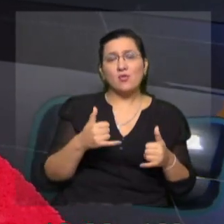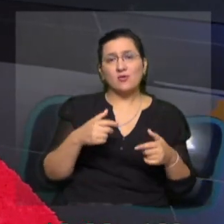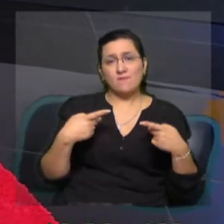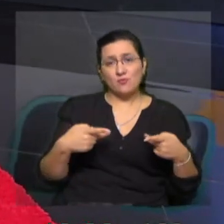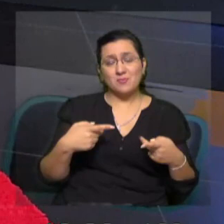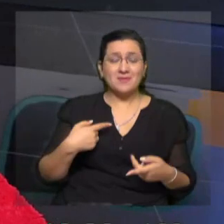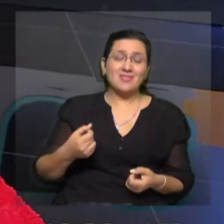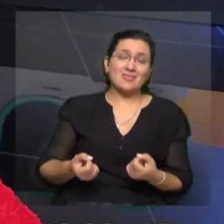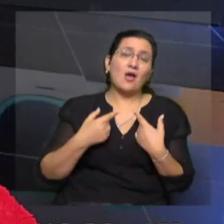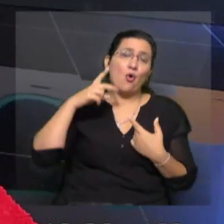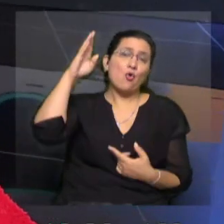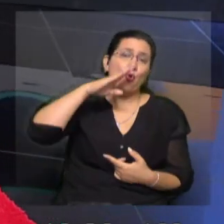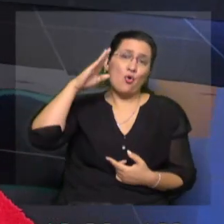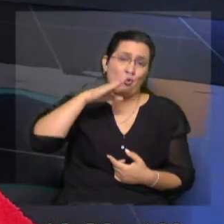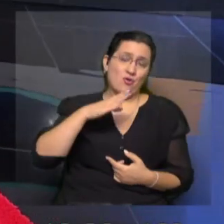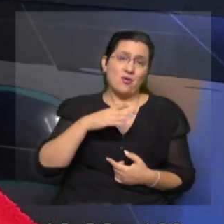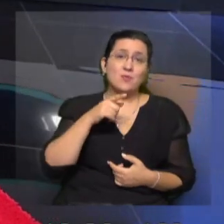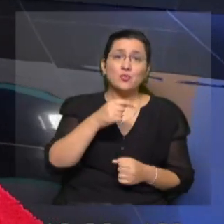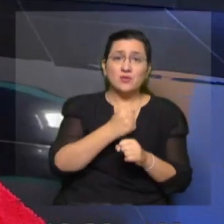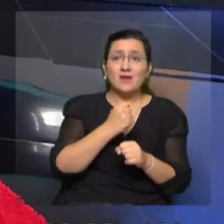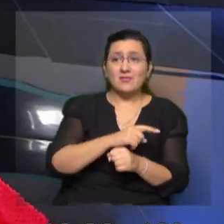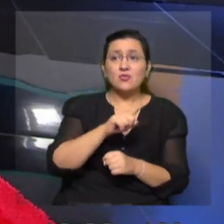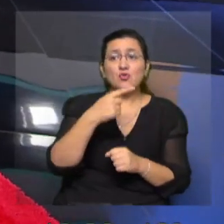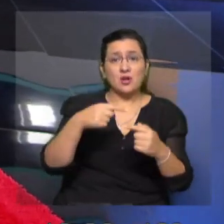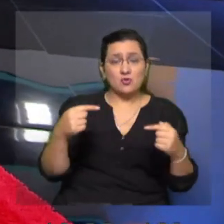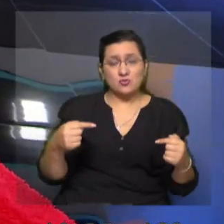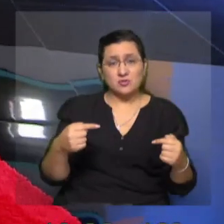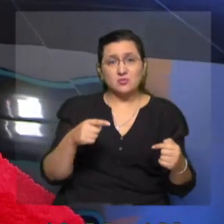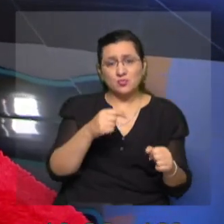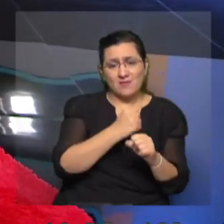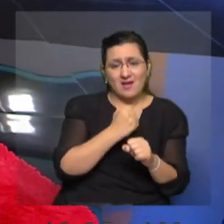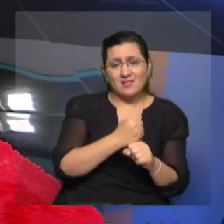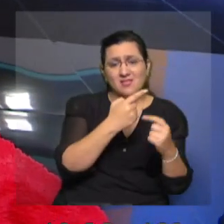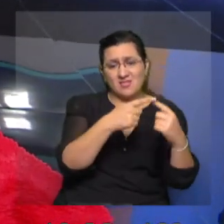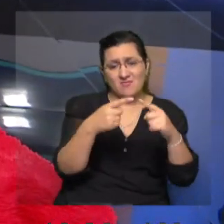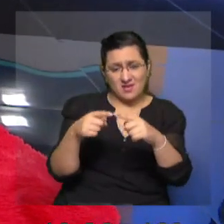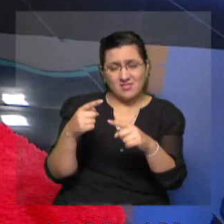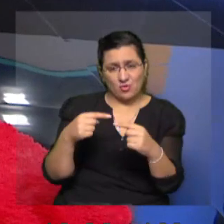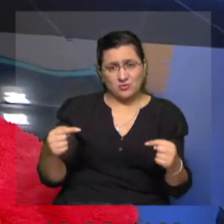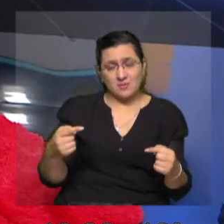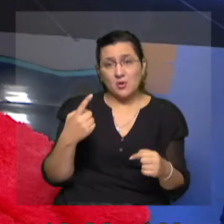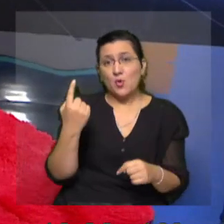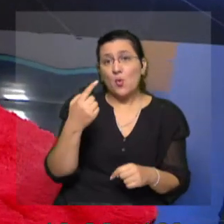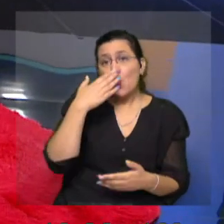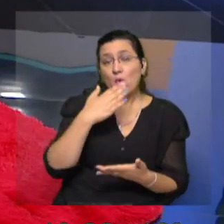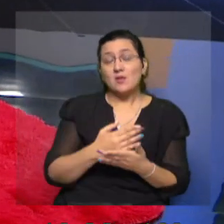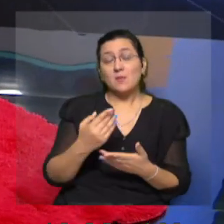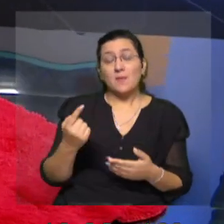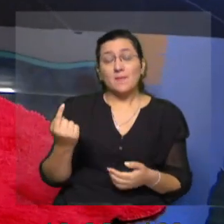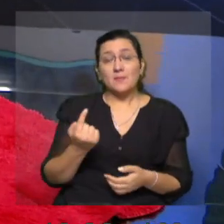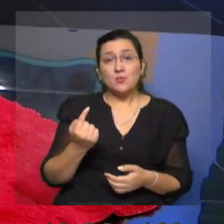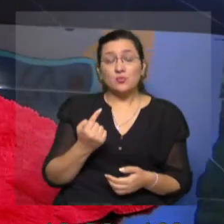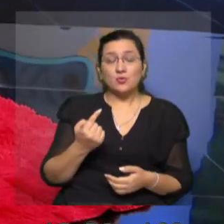Pero aparte vos has trabajado de otras cosas, vos sabés lo que es pelear la vida desde cada uno de los rincones. Pero dejar este último minuto para hablar de tu actualidad, porque